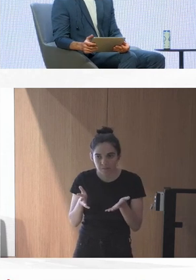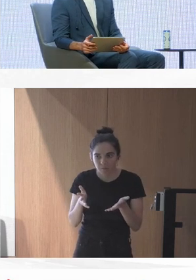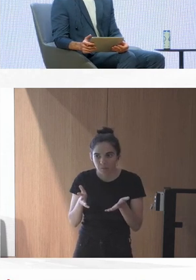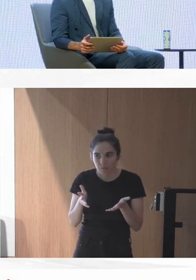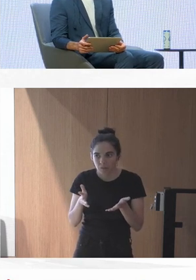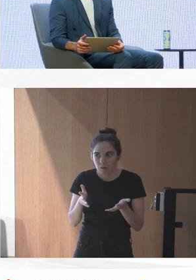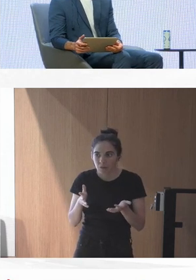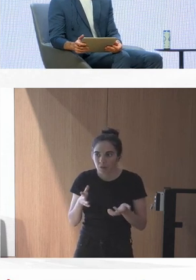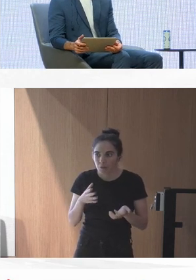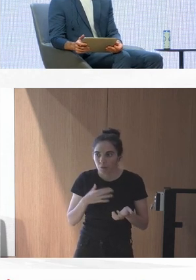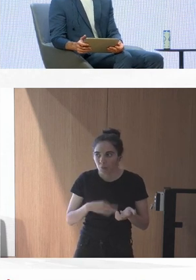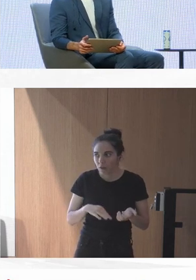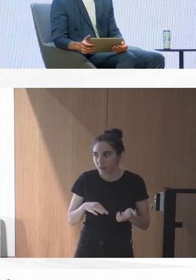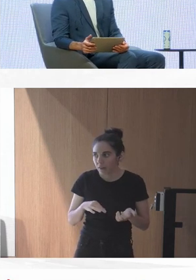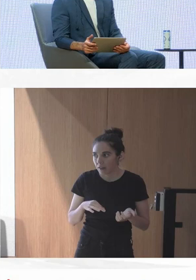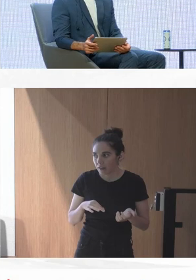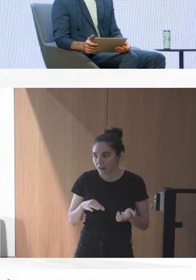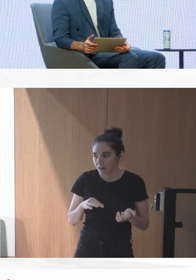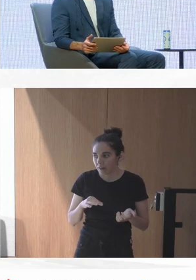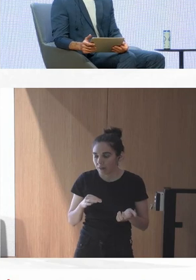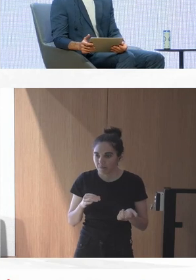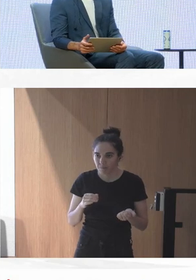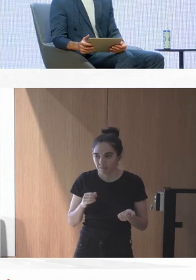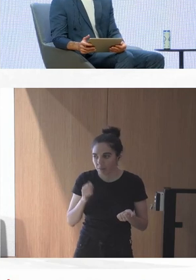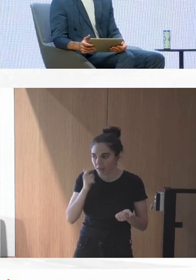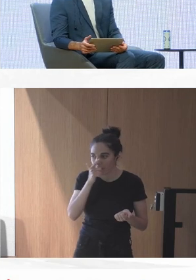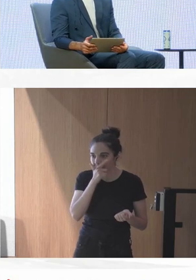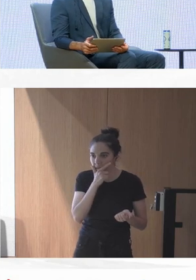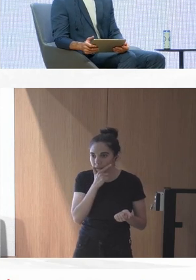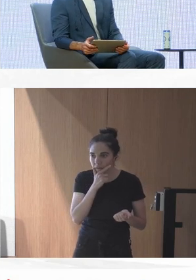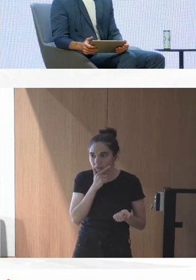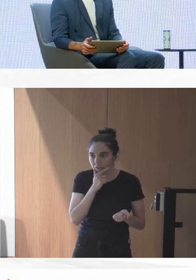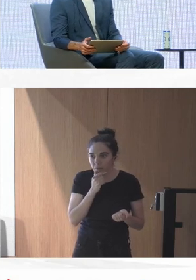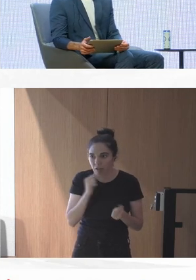pueden ser una forma fácil de, bueno, de salir del proceso.